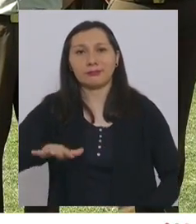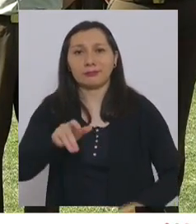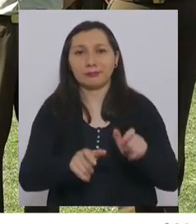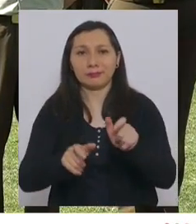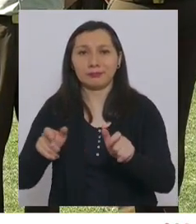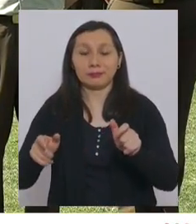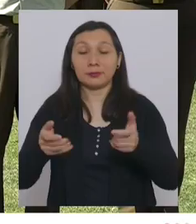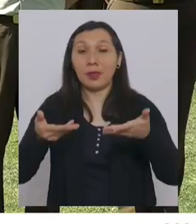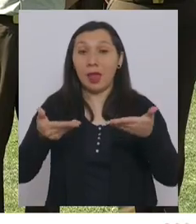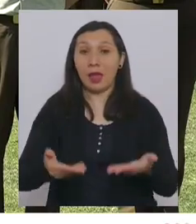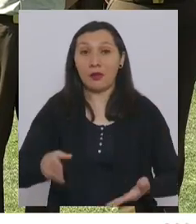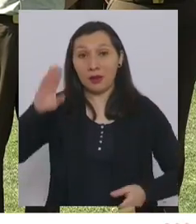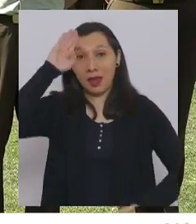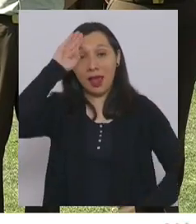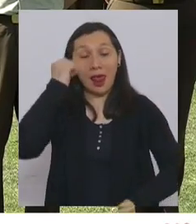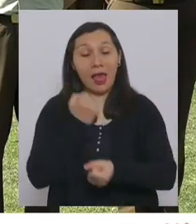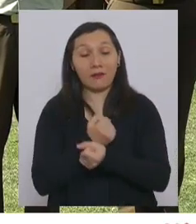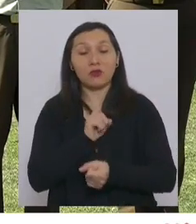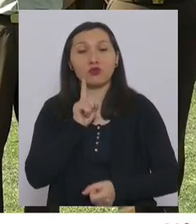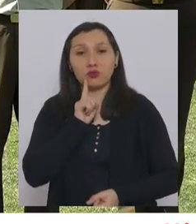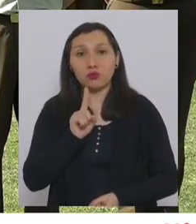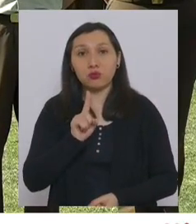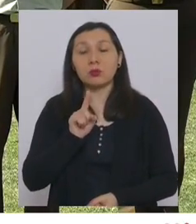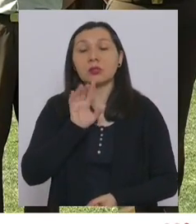Actualmente, Carabineros de Chile cuenta con